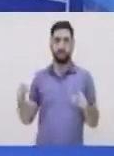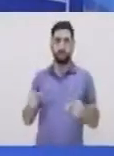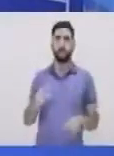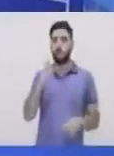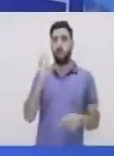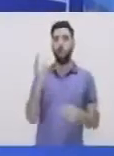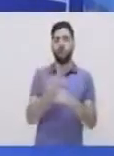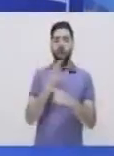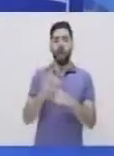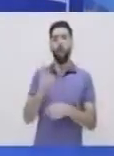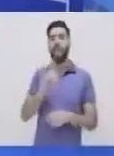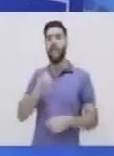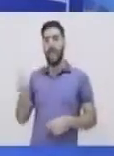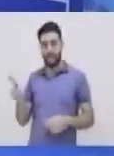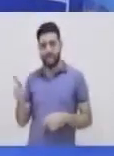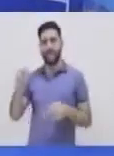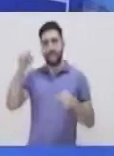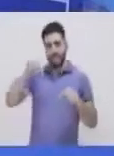derecha,